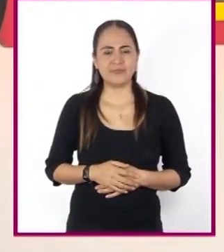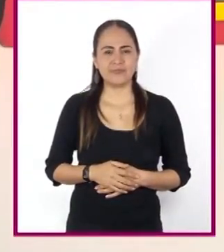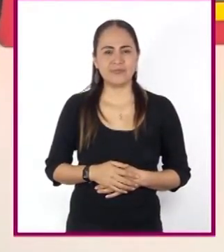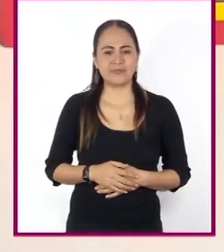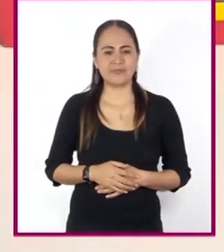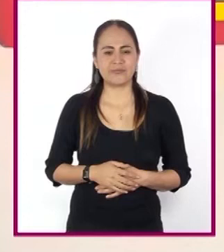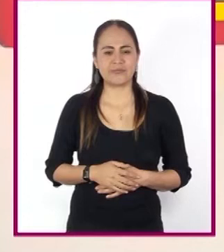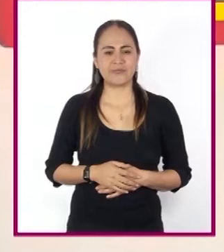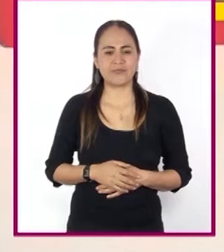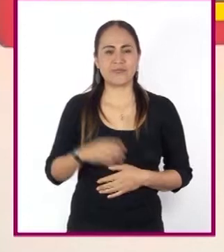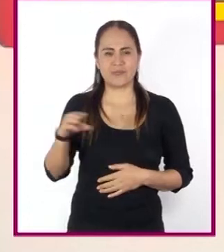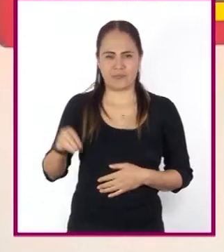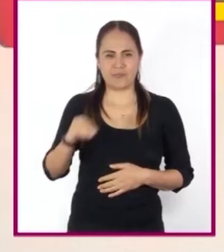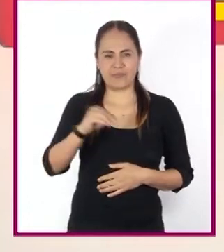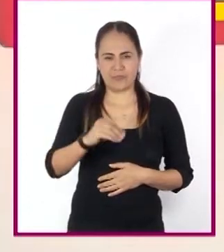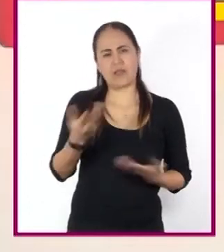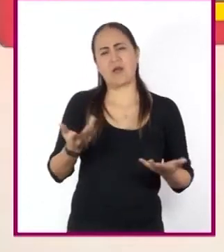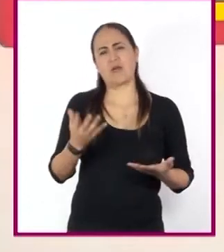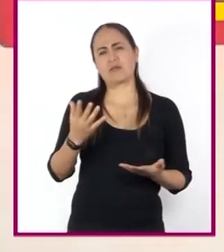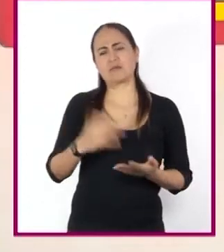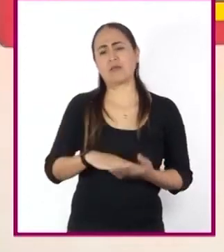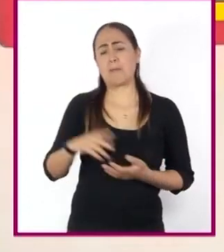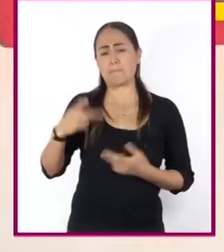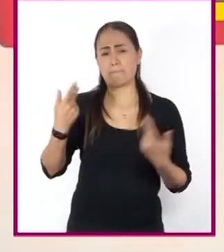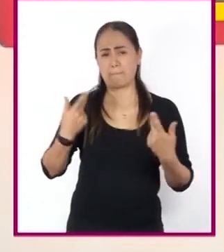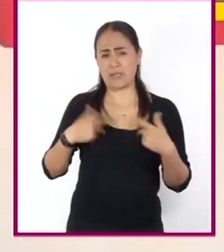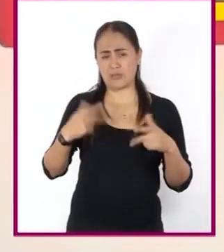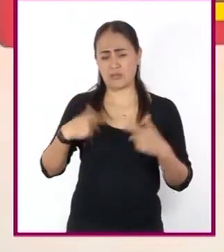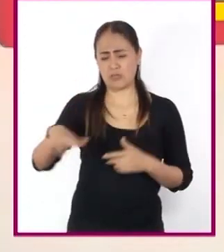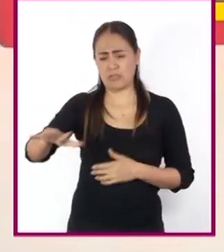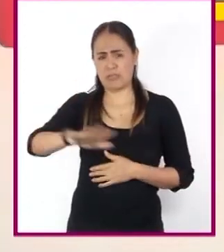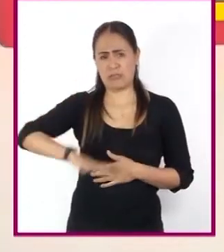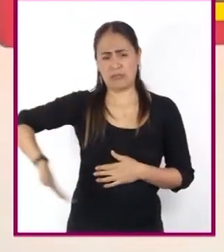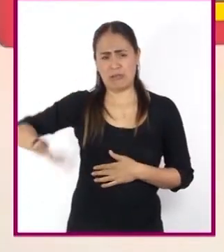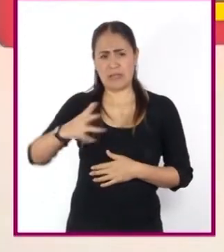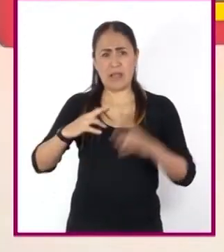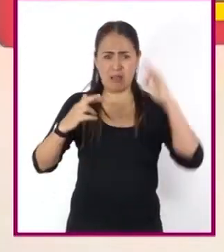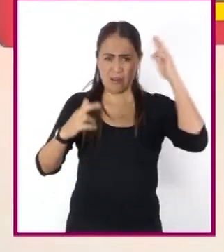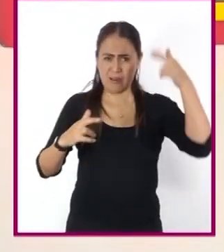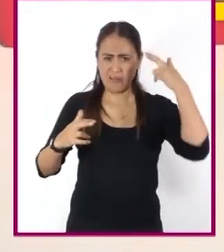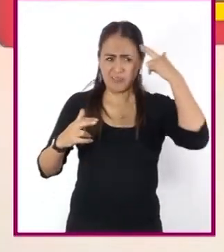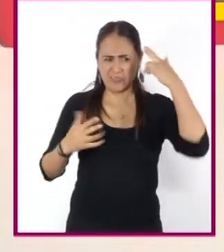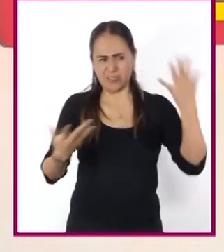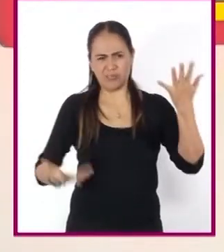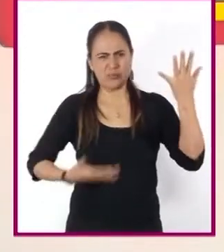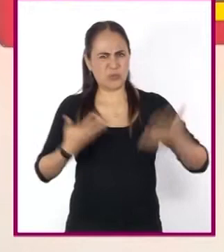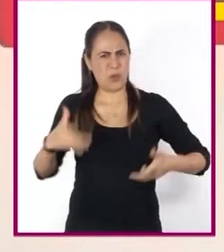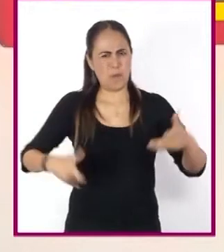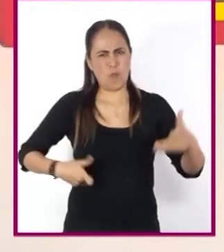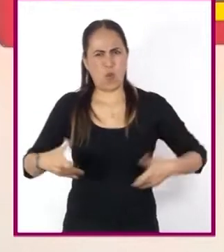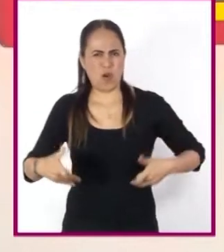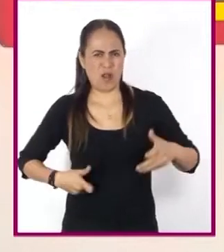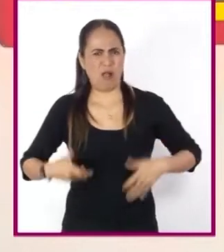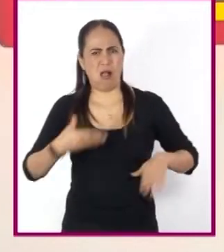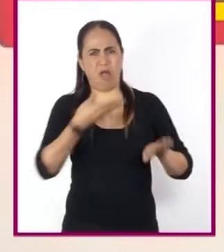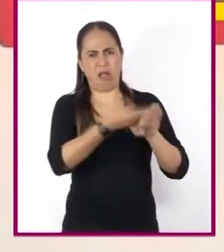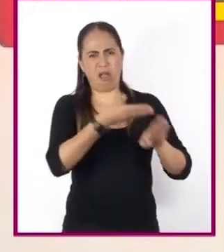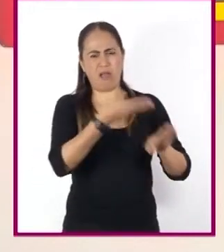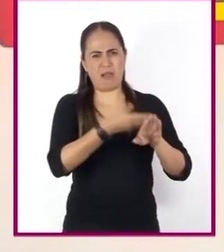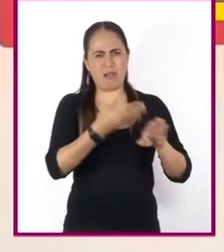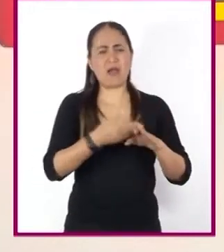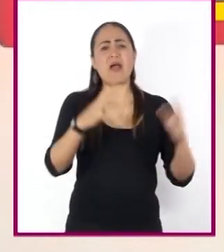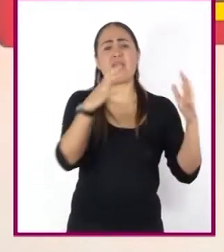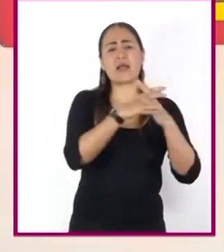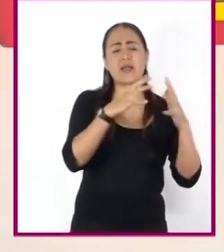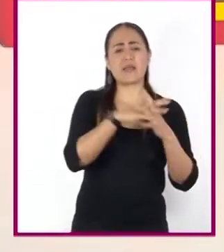Una de las principales causas que llevó a los colonos a estar en contra de su rey derivó a partir de la guerra que se libró entre Gran